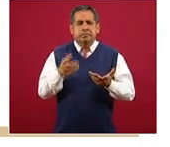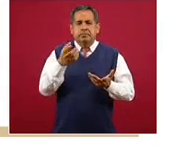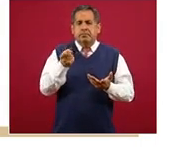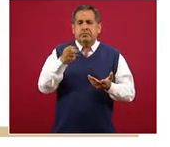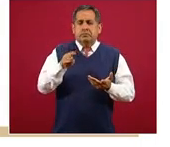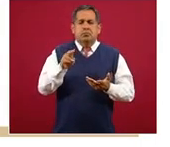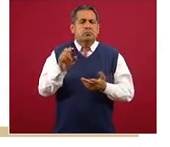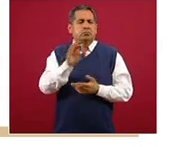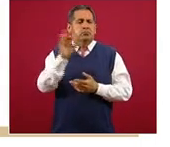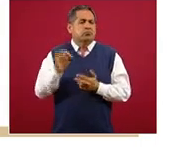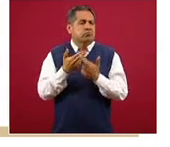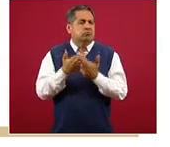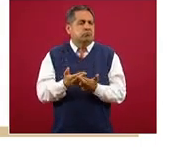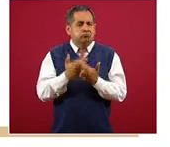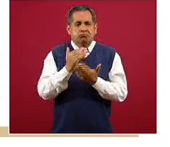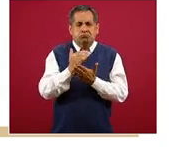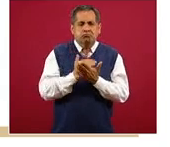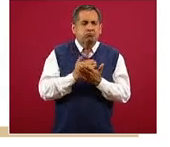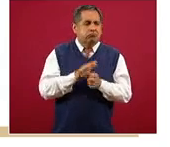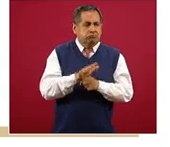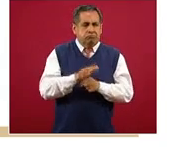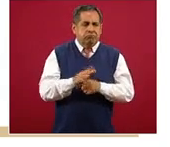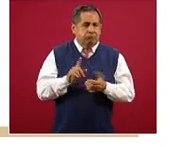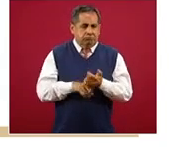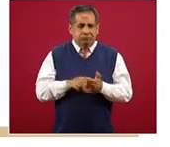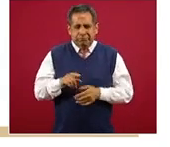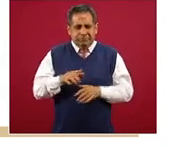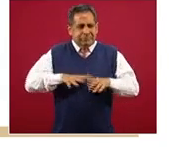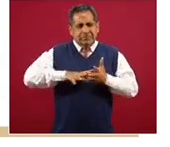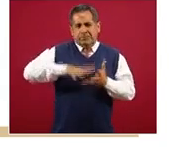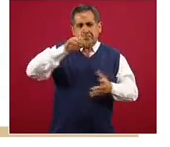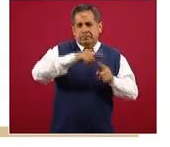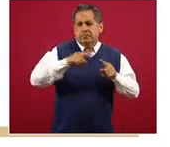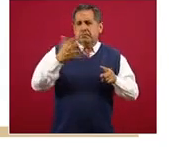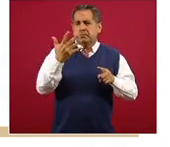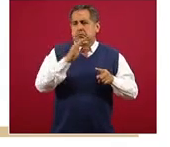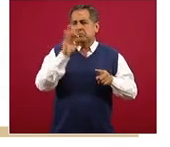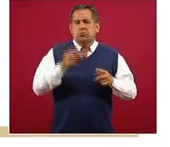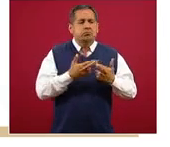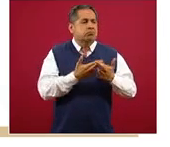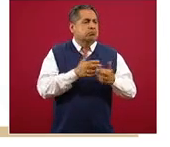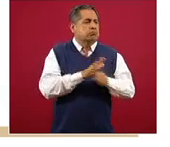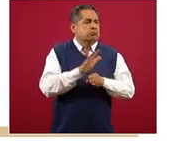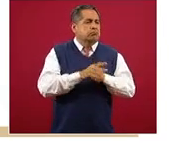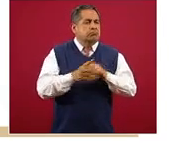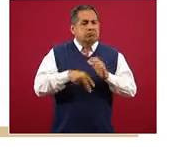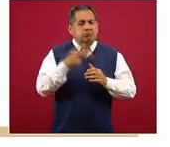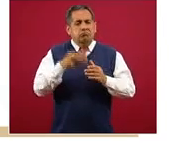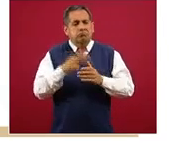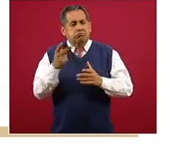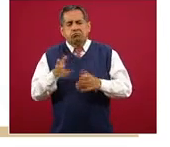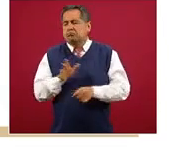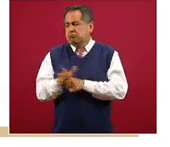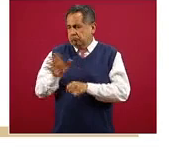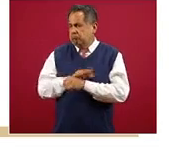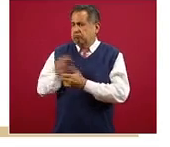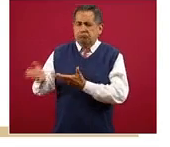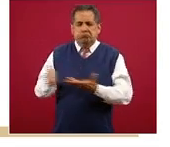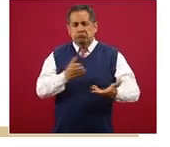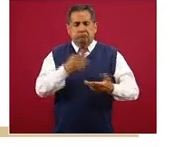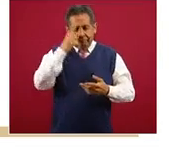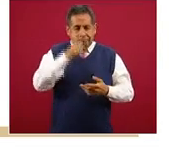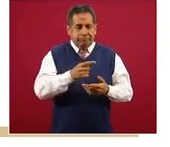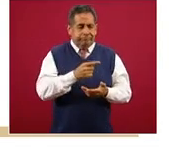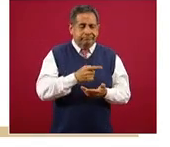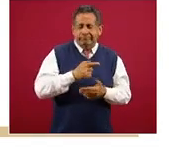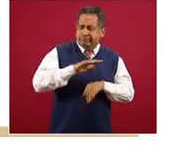todas las entidades federativas tienen el 50% o más de sus camas disponibles de este tipo, específicamente